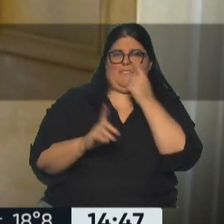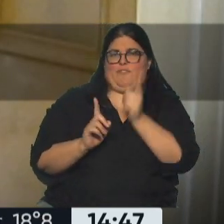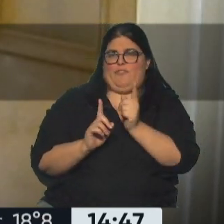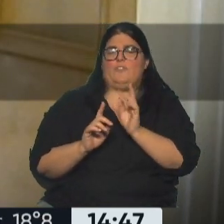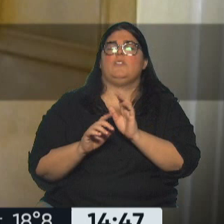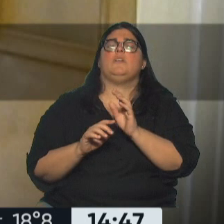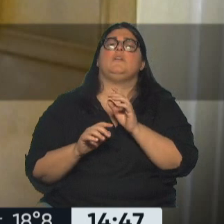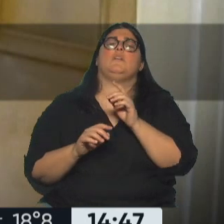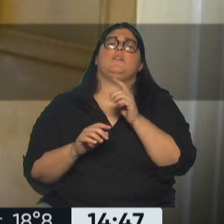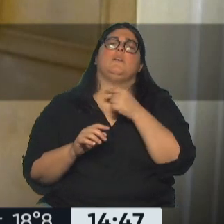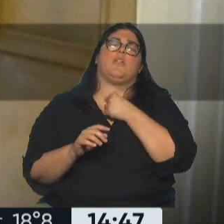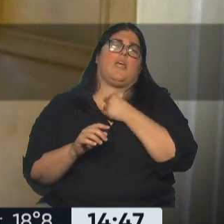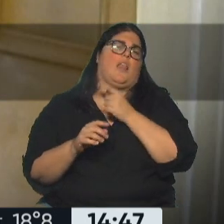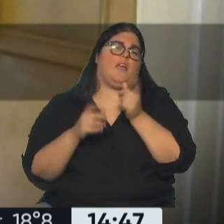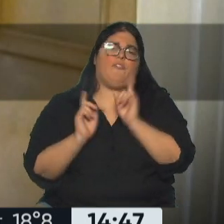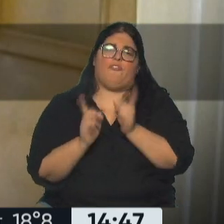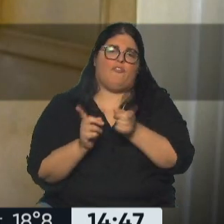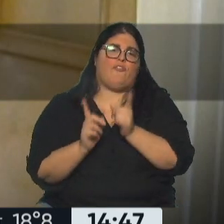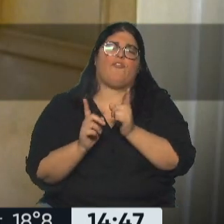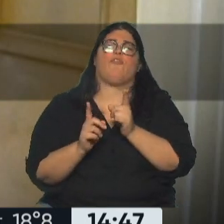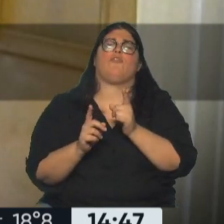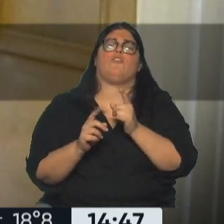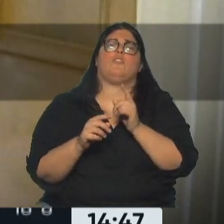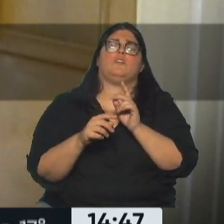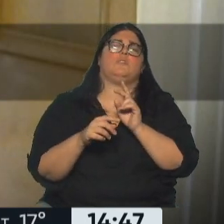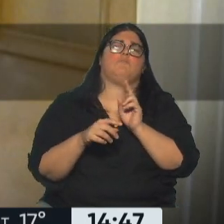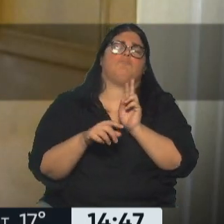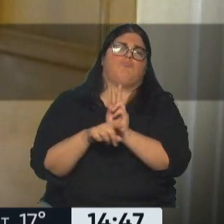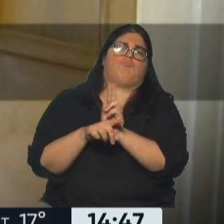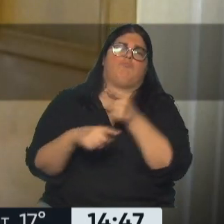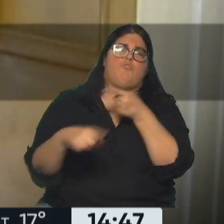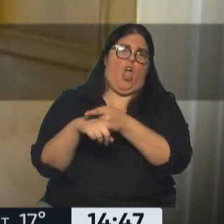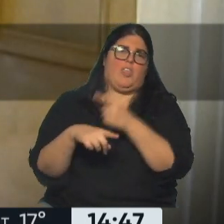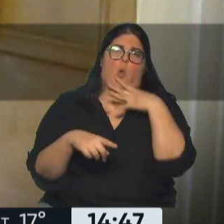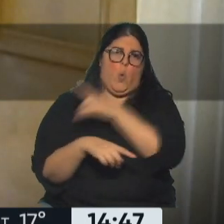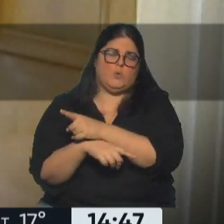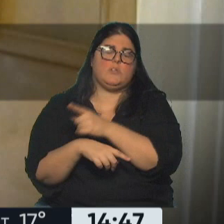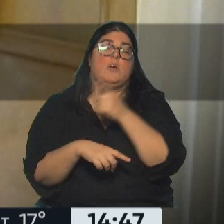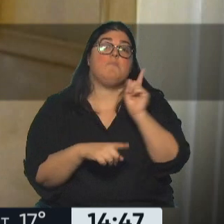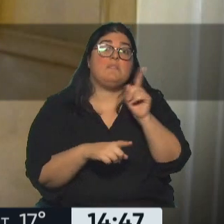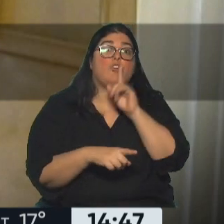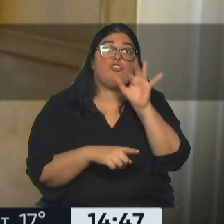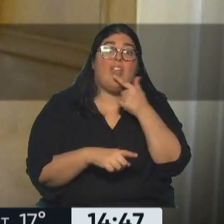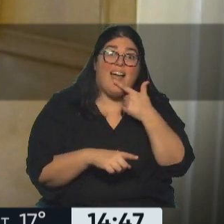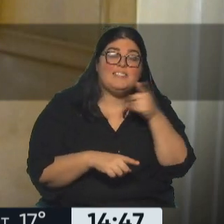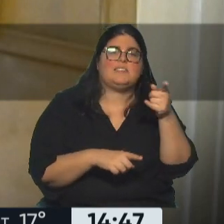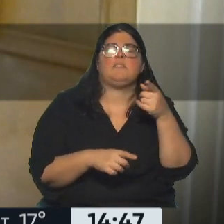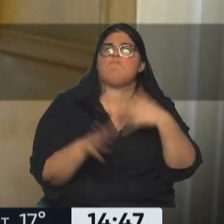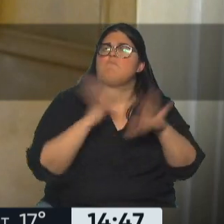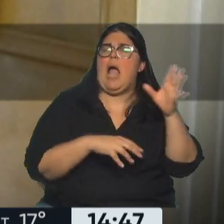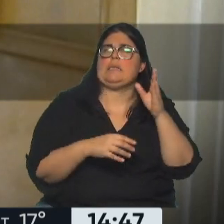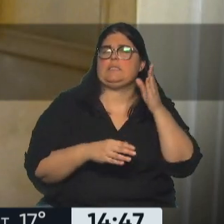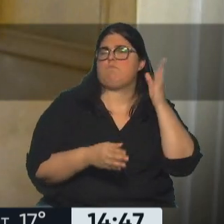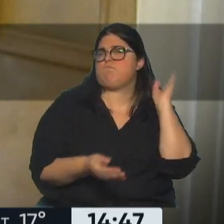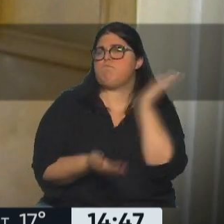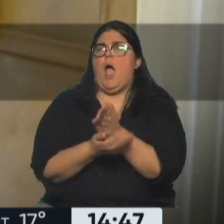that we try to keep Russia at bay. She's perhaps even more hawkish than Johnson on China, so